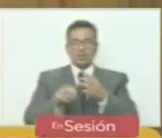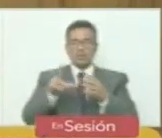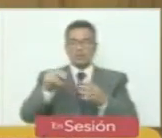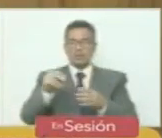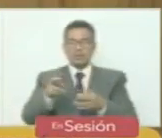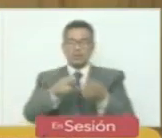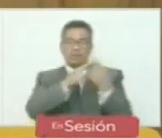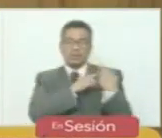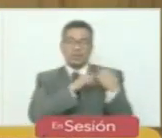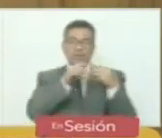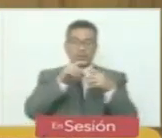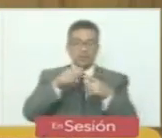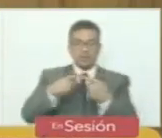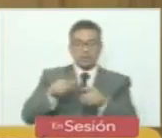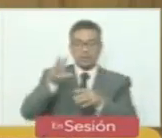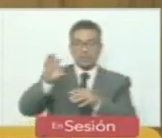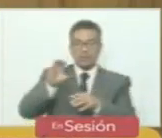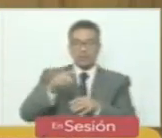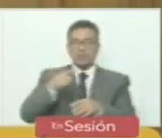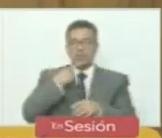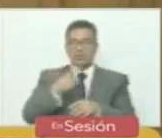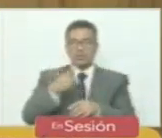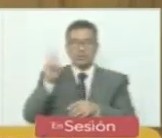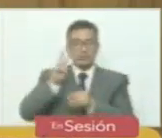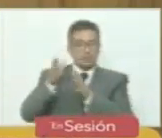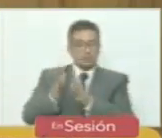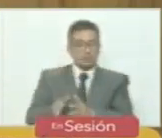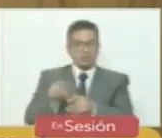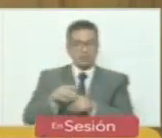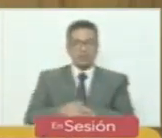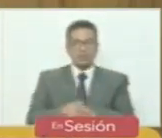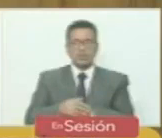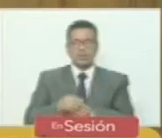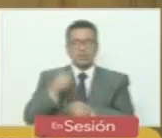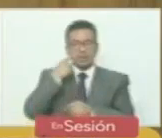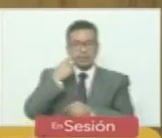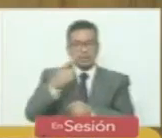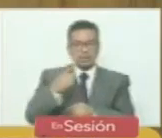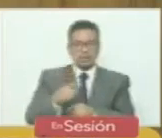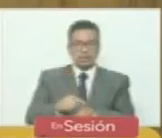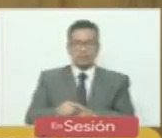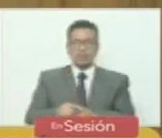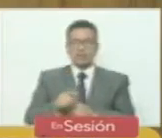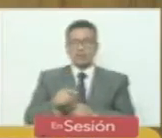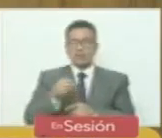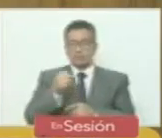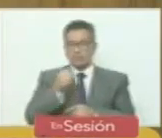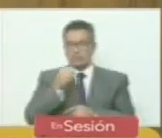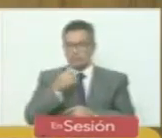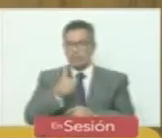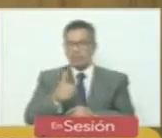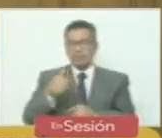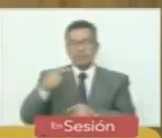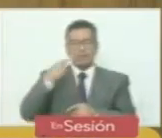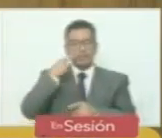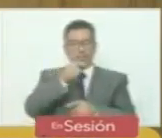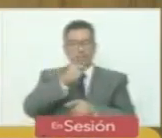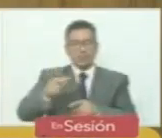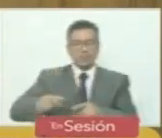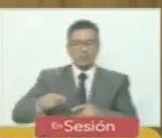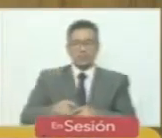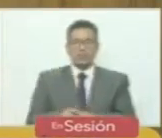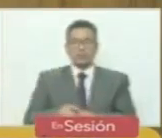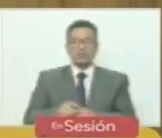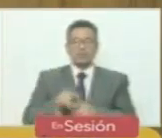irresponsables, apátridas, que dicen ser venezolanos, atentando de esta forma contra el bienestar del pueblo,